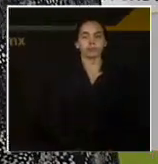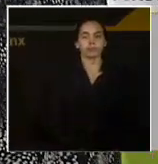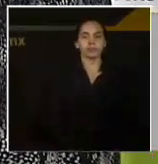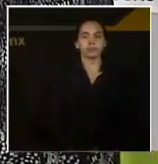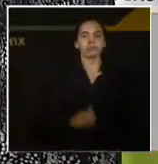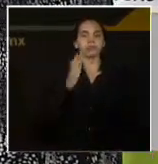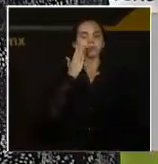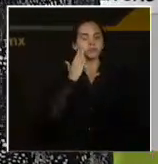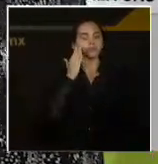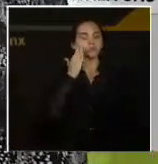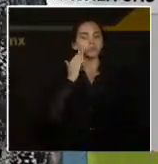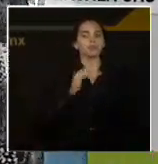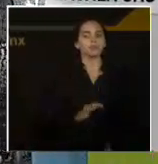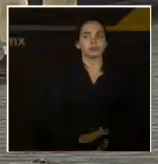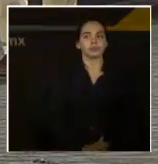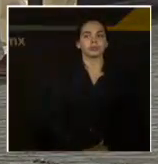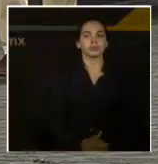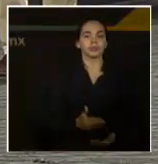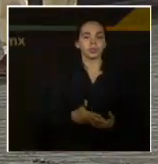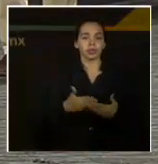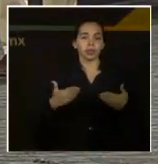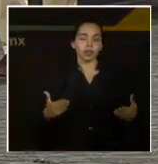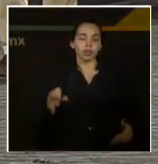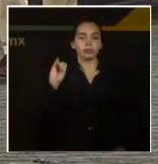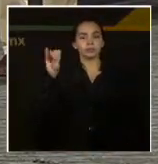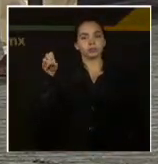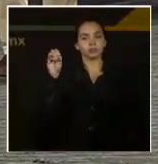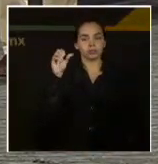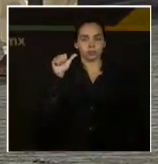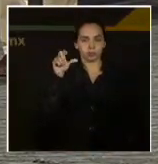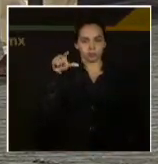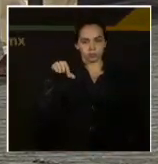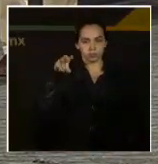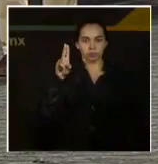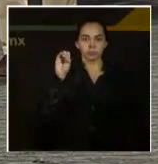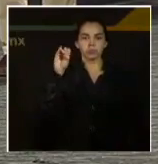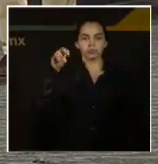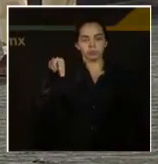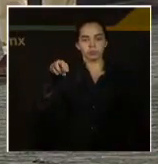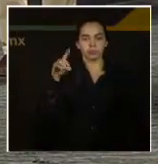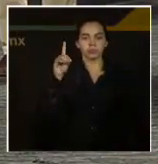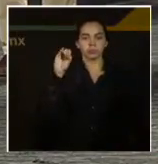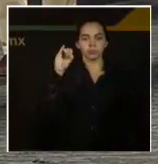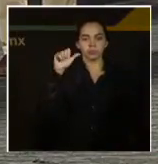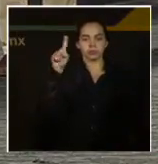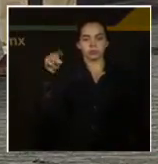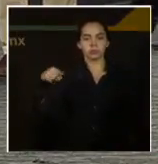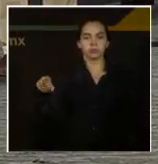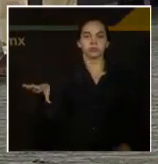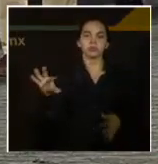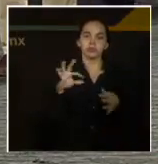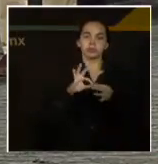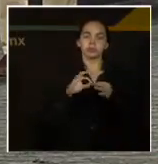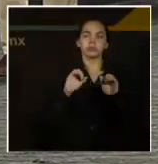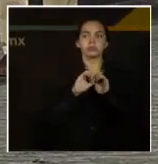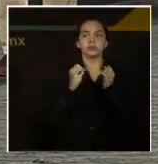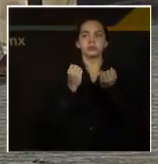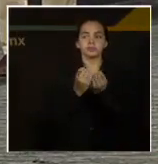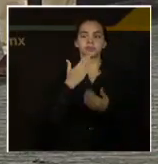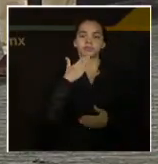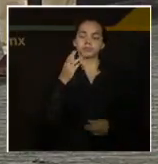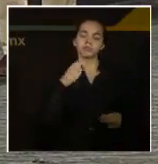amables. Solicitamos ahora al candidato Joaquín Díaz Mena de Morena PT Encuentro Social. Bienvenido,